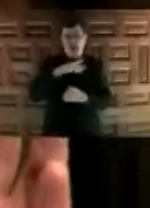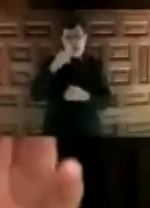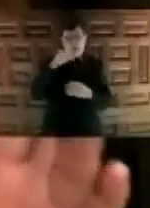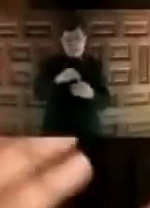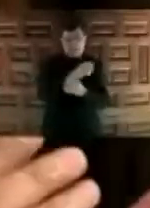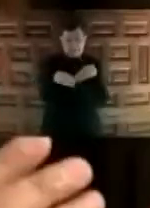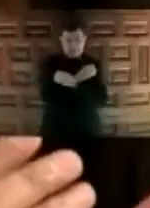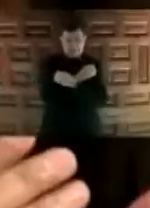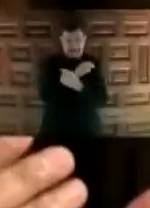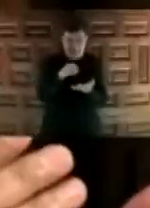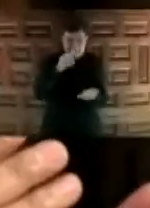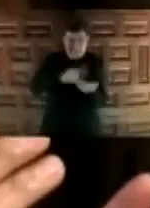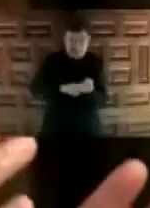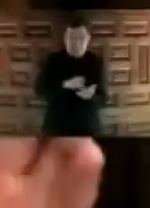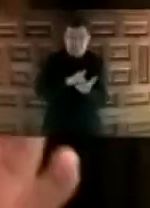la educación como un derecho.